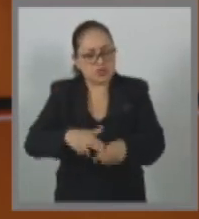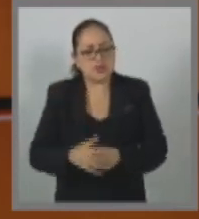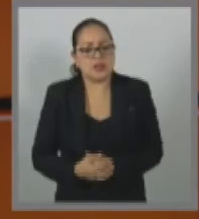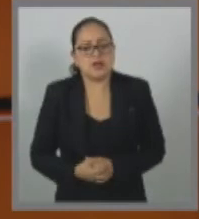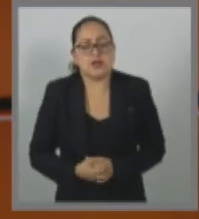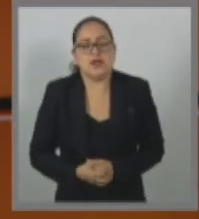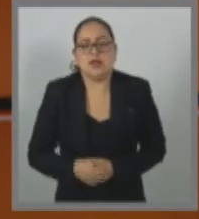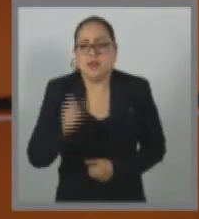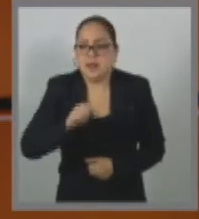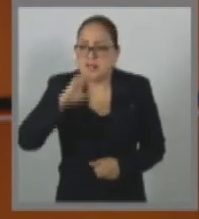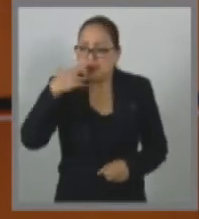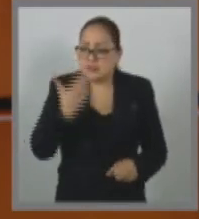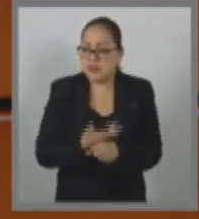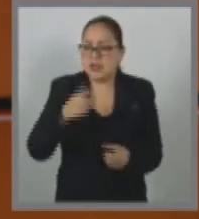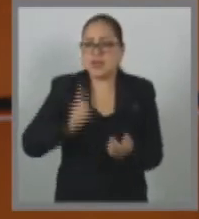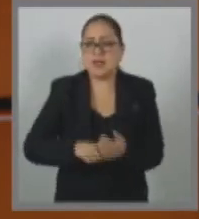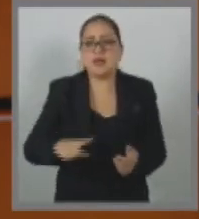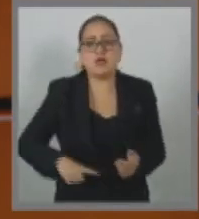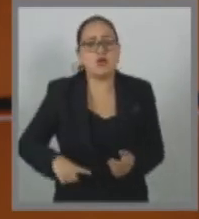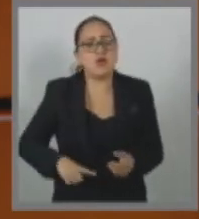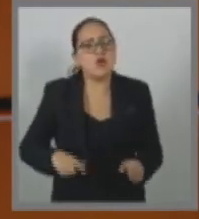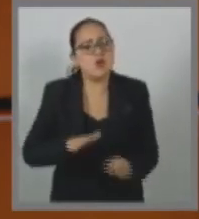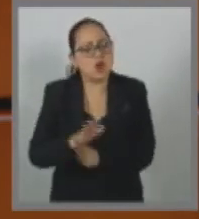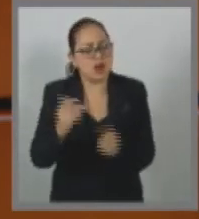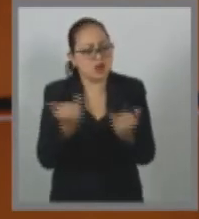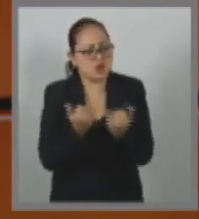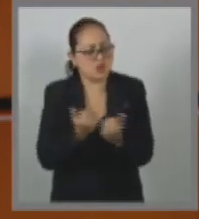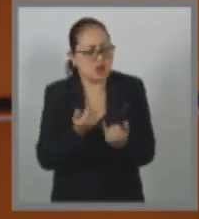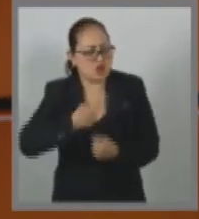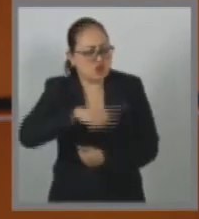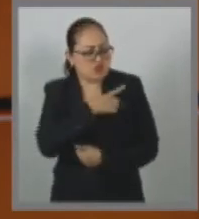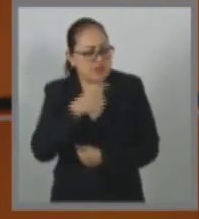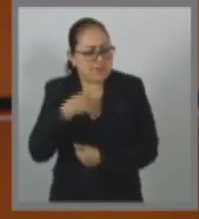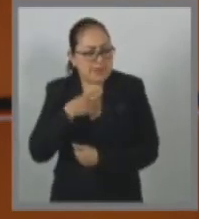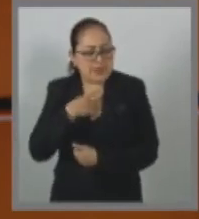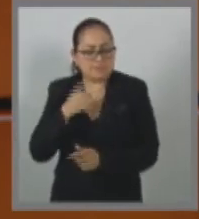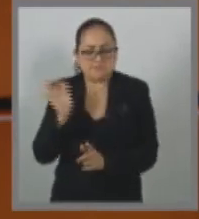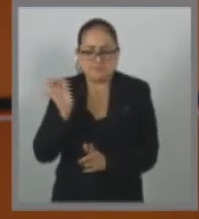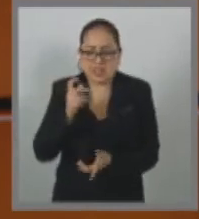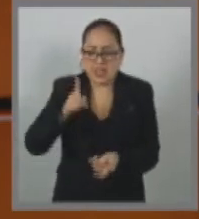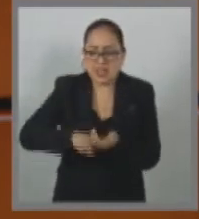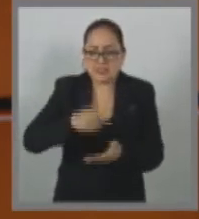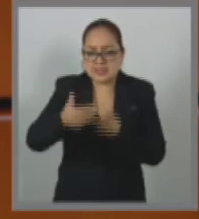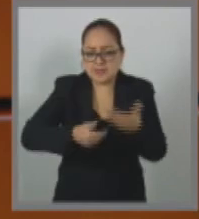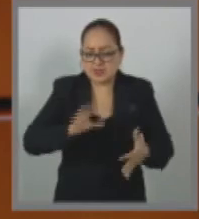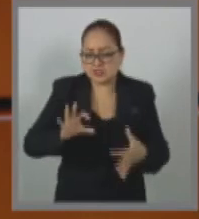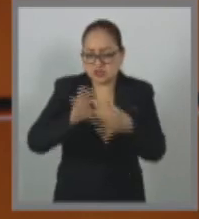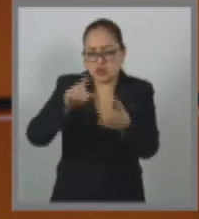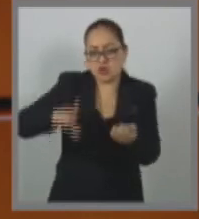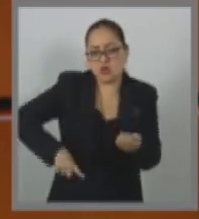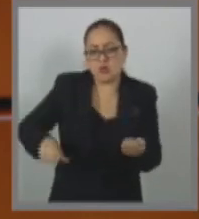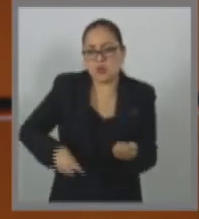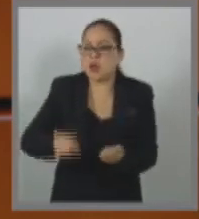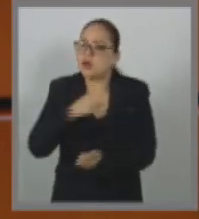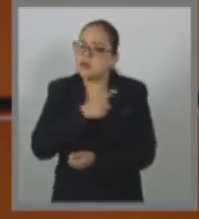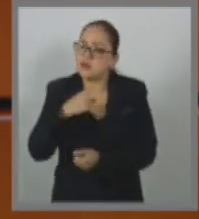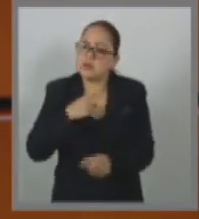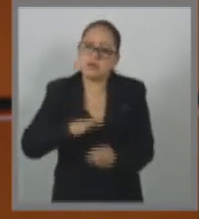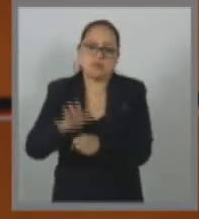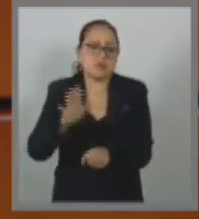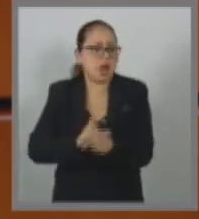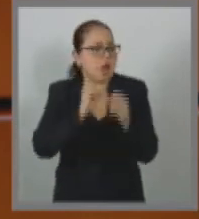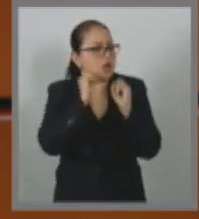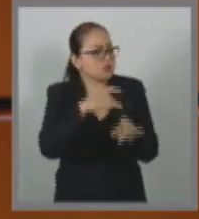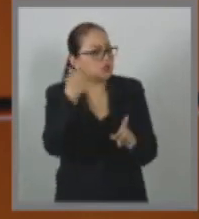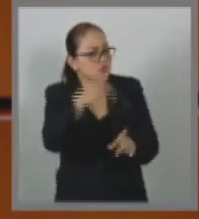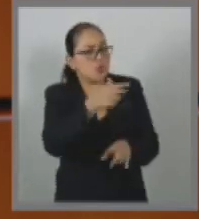Es responsabilidad del Estado y es deber moral de toda persona que realiza un servicio público hacer cuanto esté en su poder